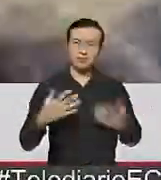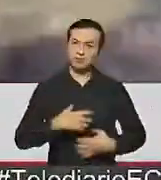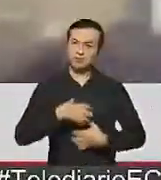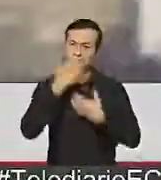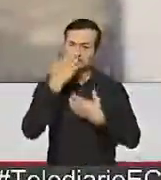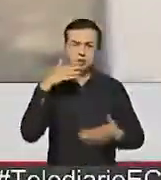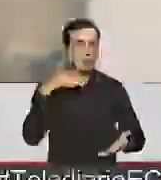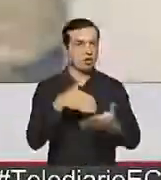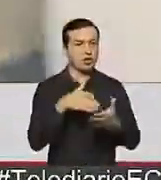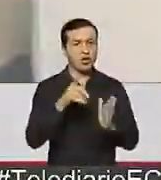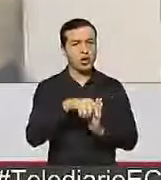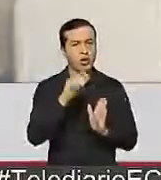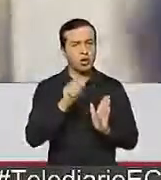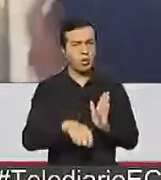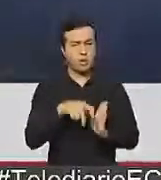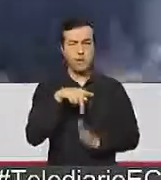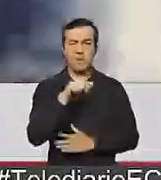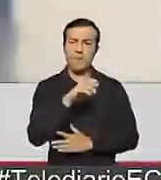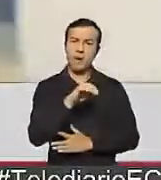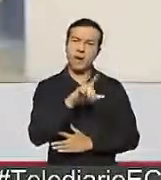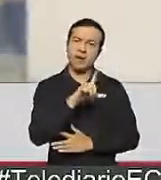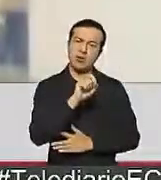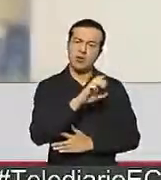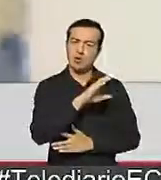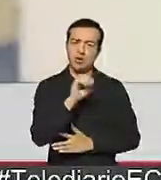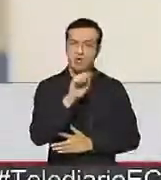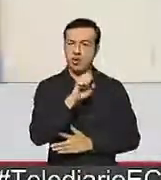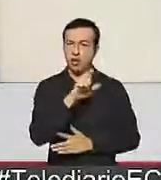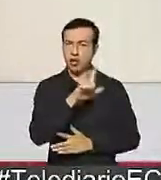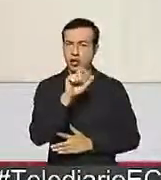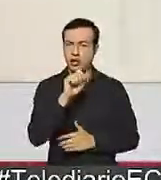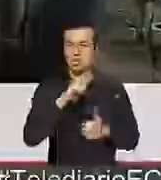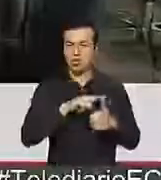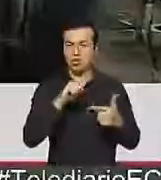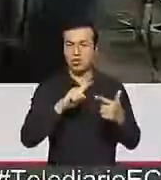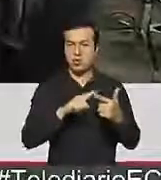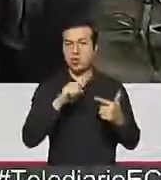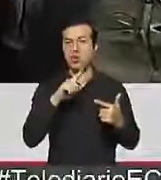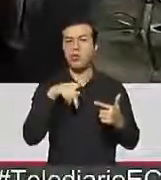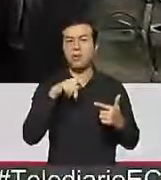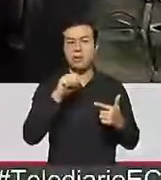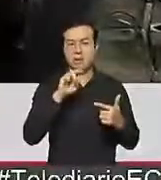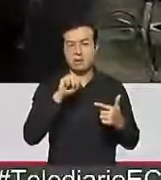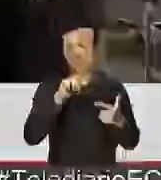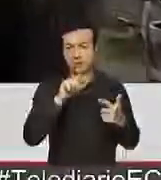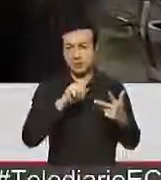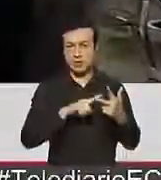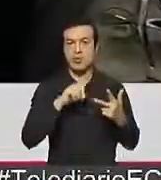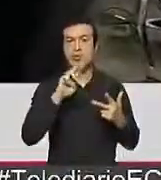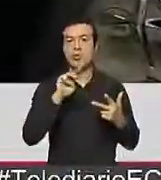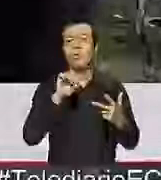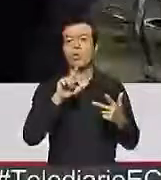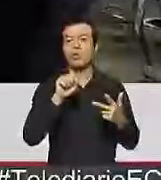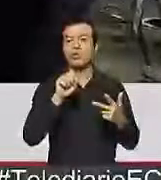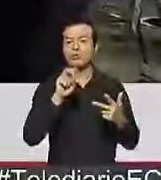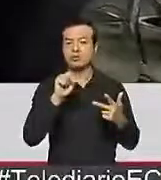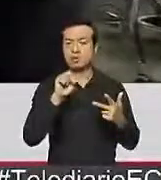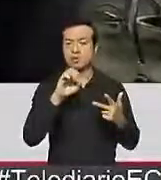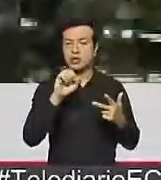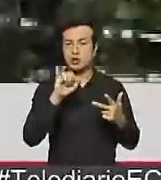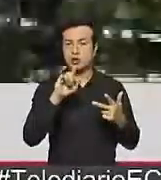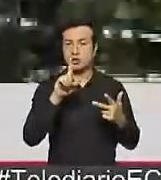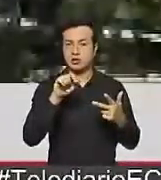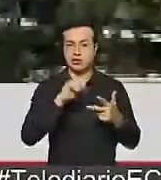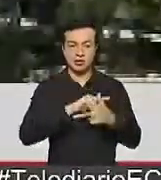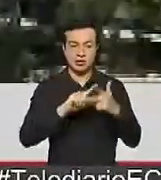queja en contra de los jueces Pablo Coello, María Mercedes Suárez y Wilson Caiza, miembros del tribunal que preside el juicio por lavado de activos